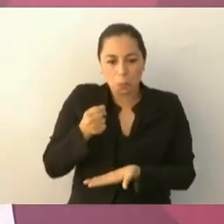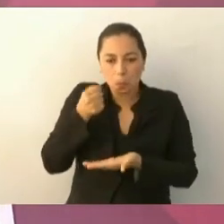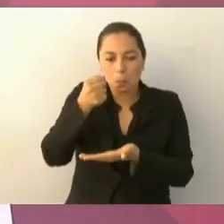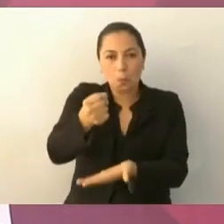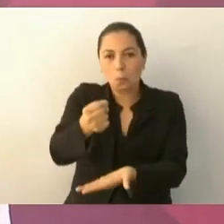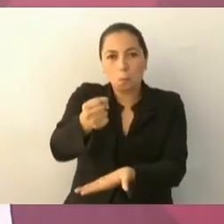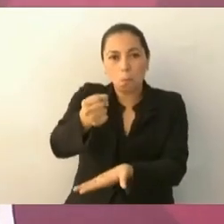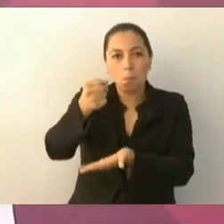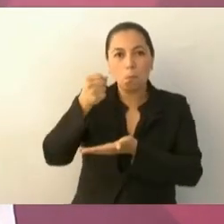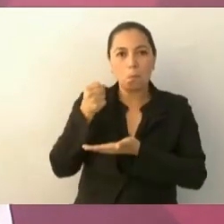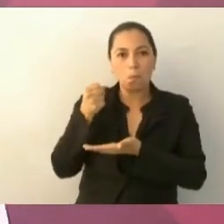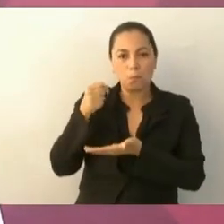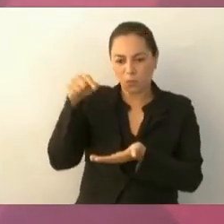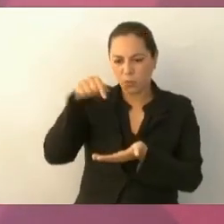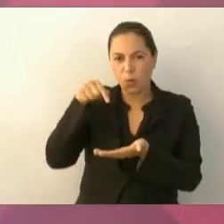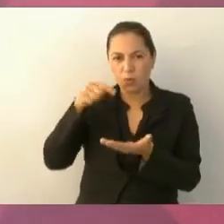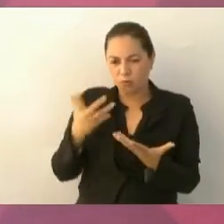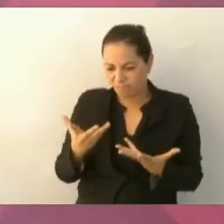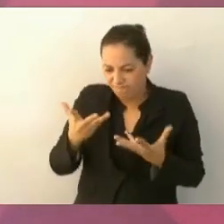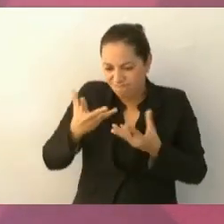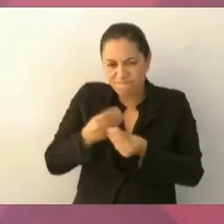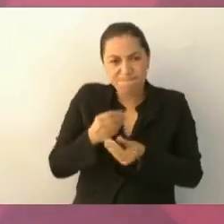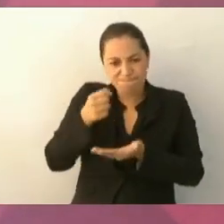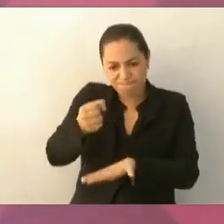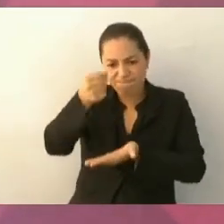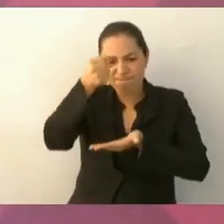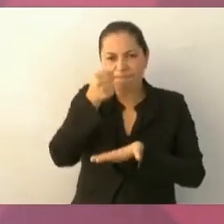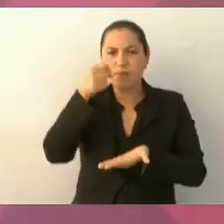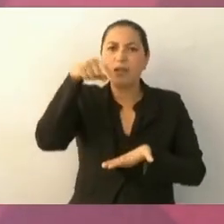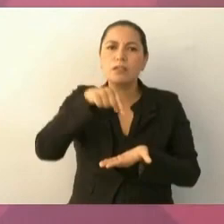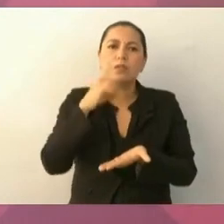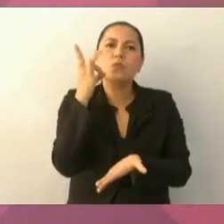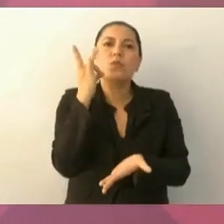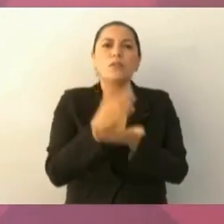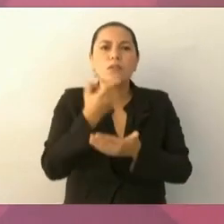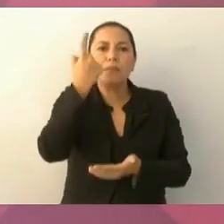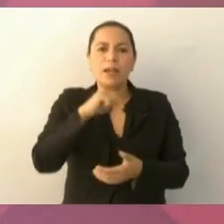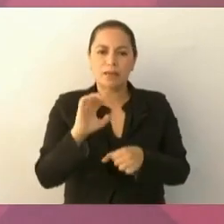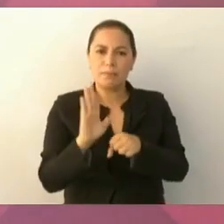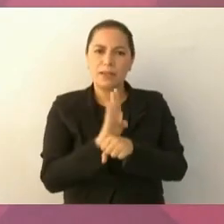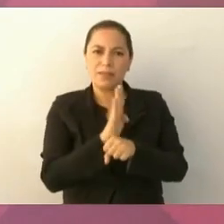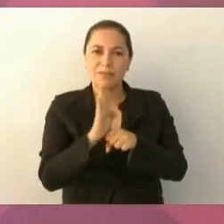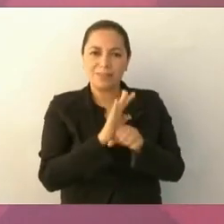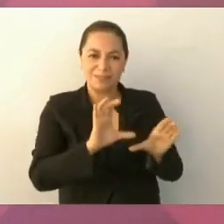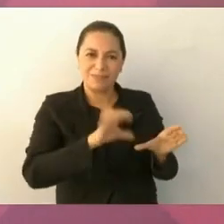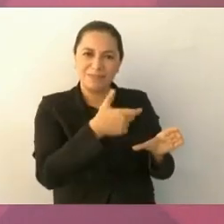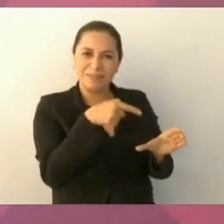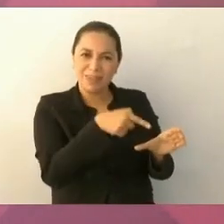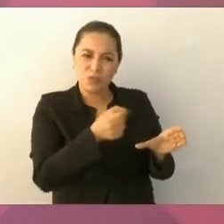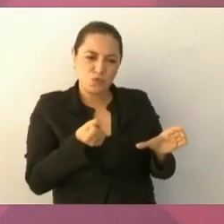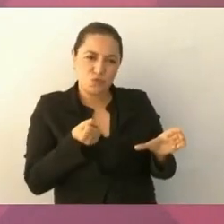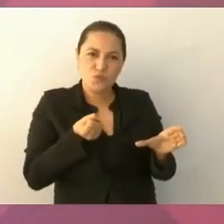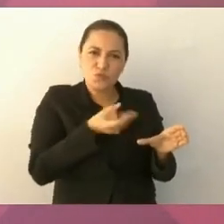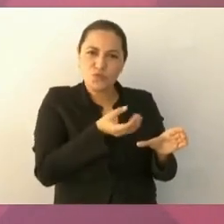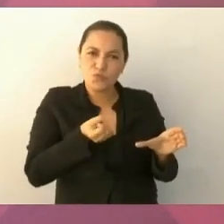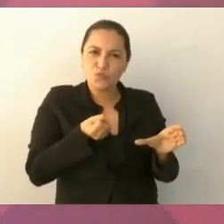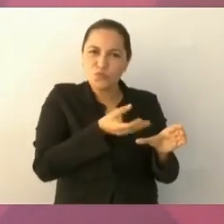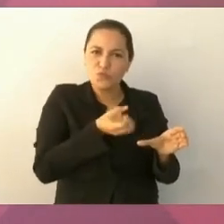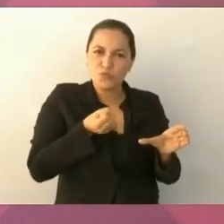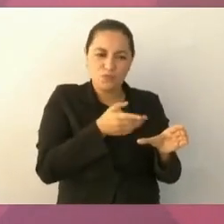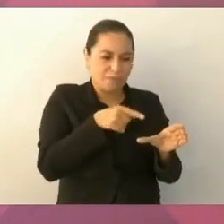Se concentraba todo en beneficio de una minoría, de una oligarquía, que eran los